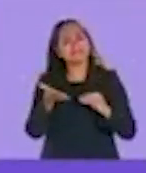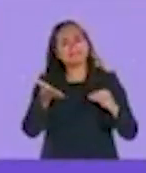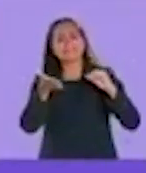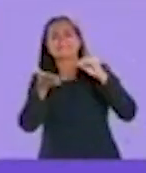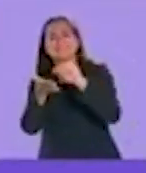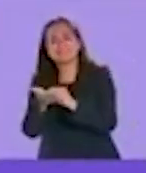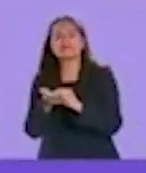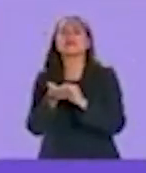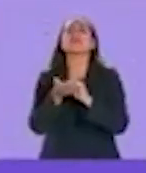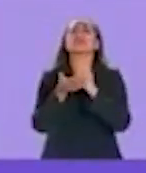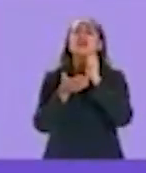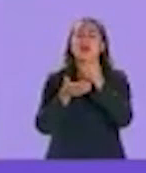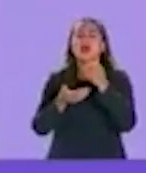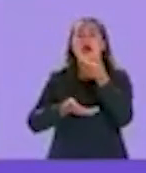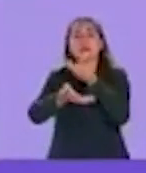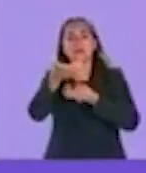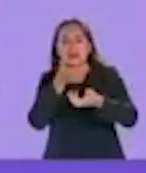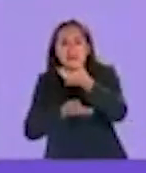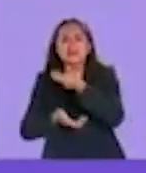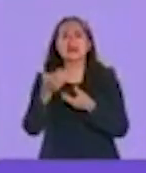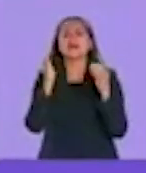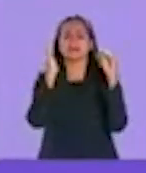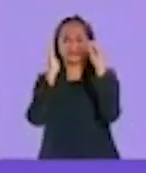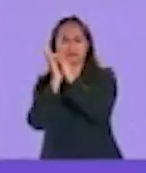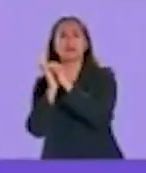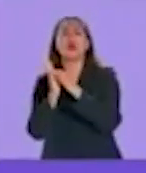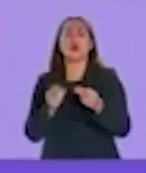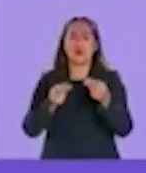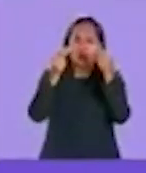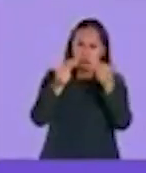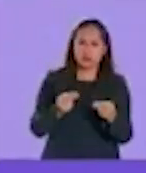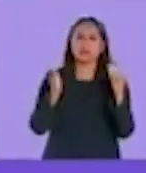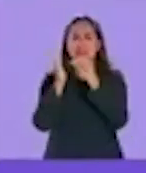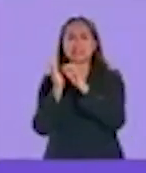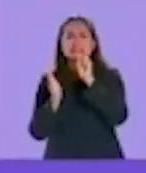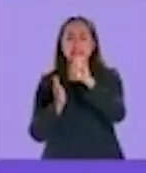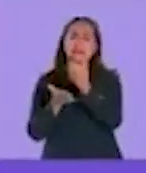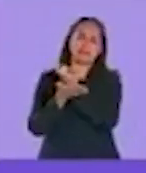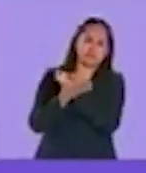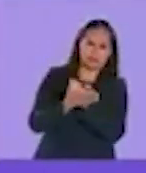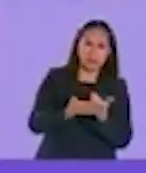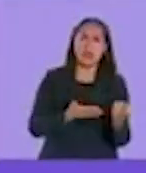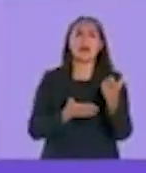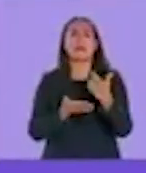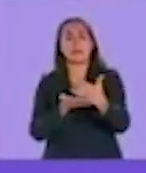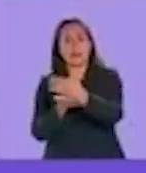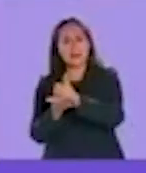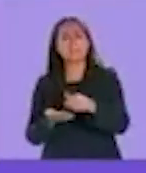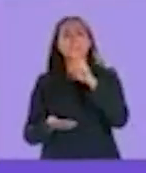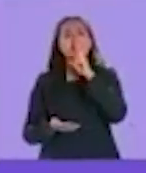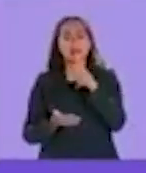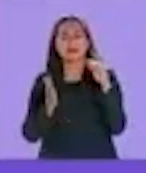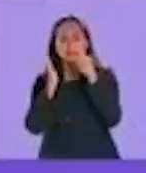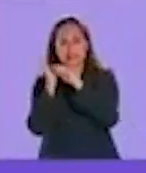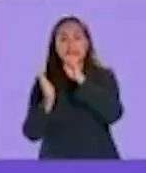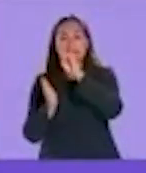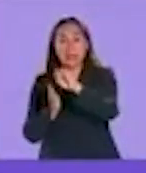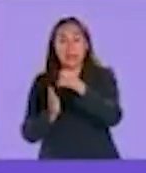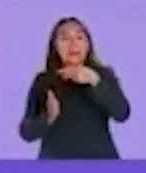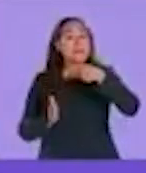comercial y el mejorar los salarios vamos a hacer una propuesta